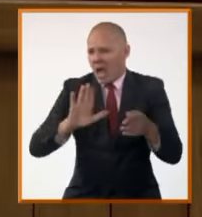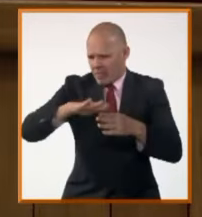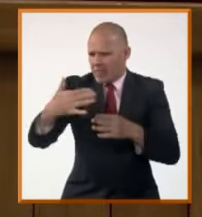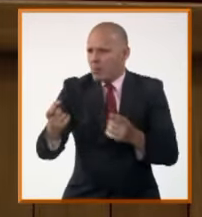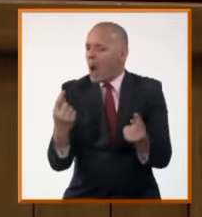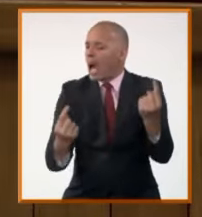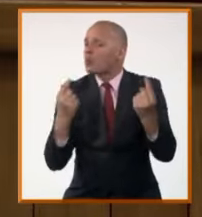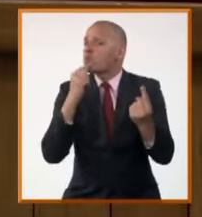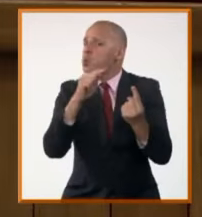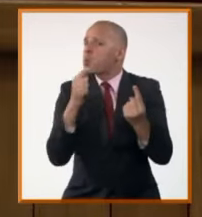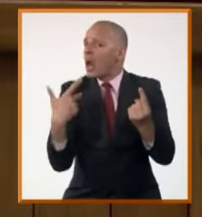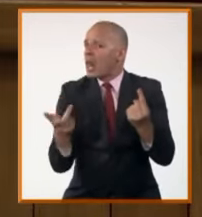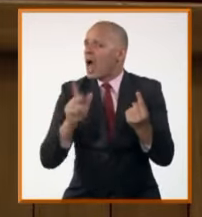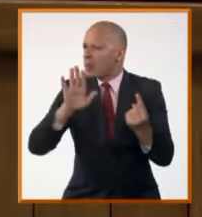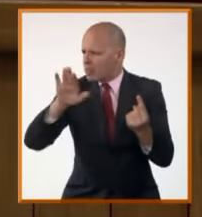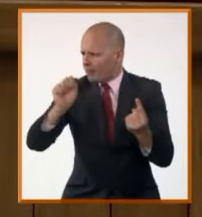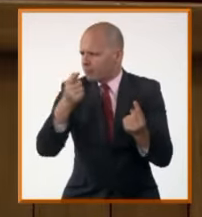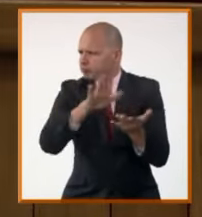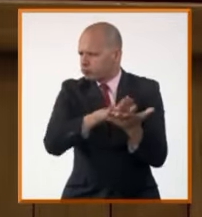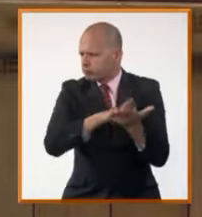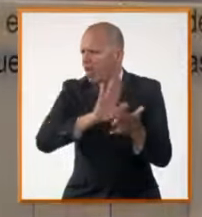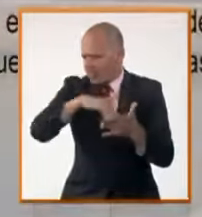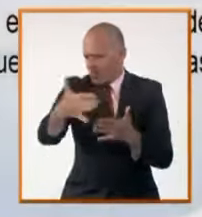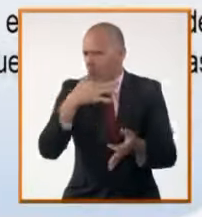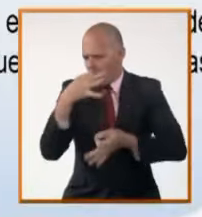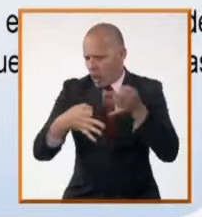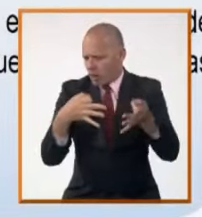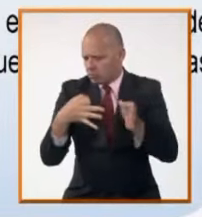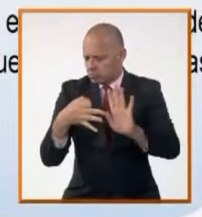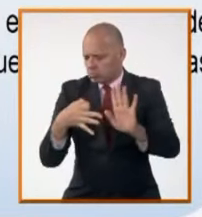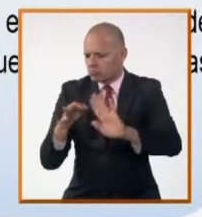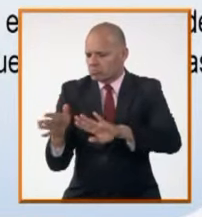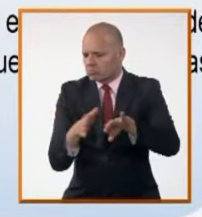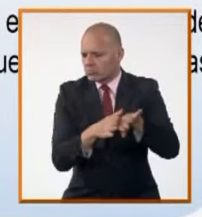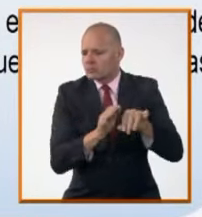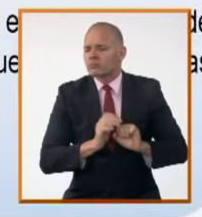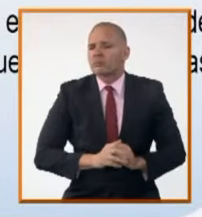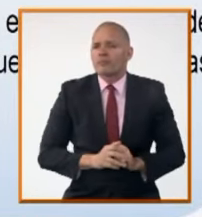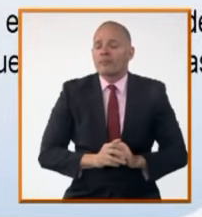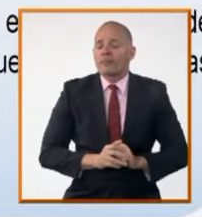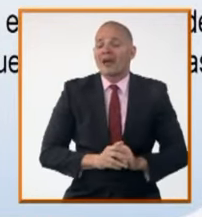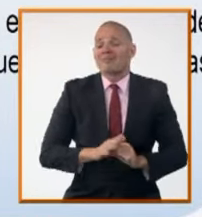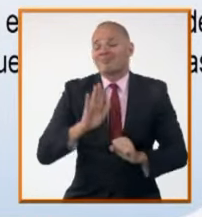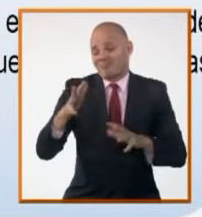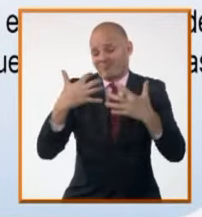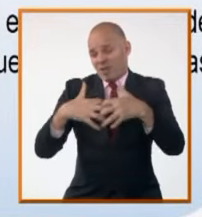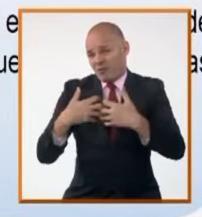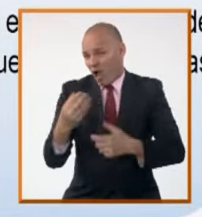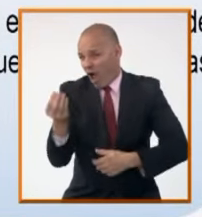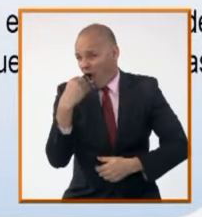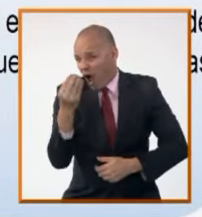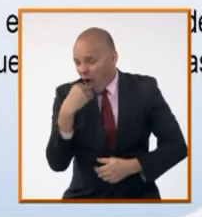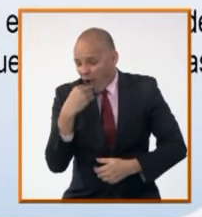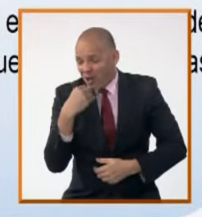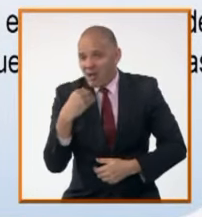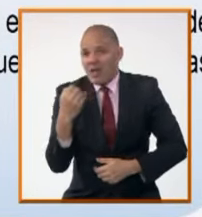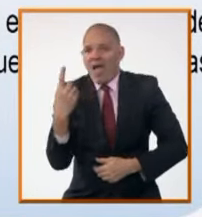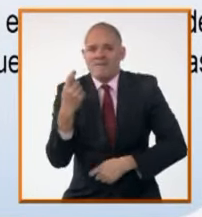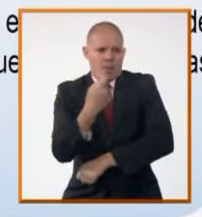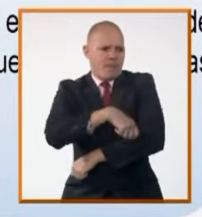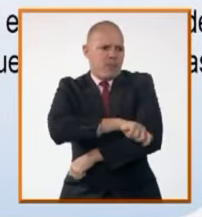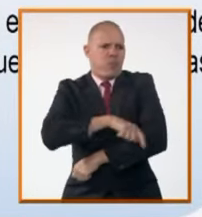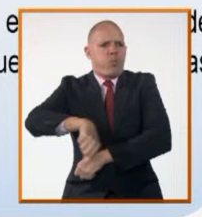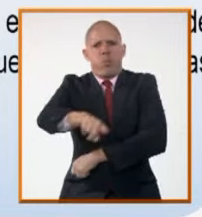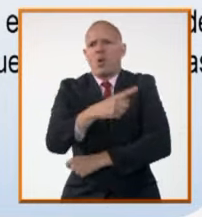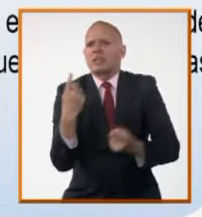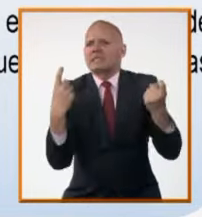La producción agroindustrial y en particular la de alimentos no logra los niveles necesarios que den respuesta